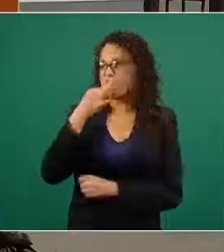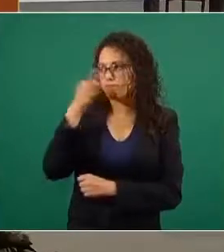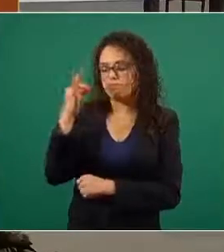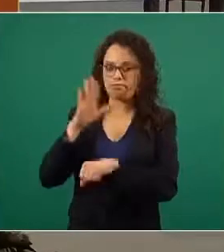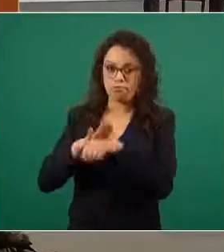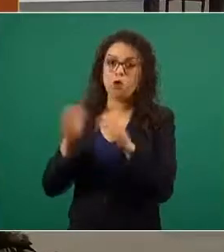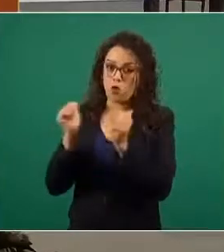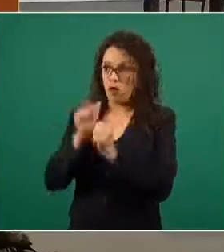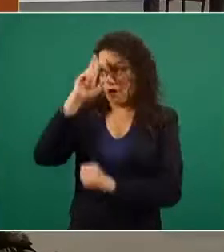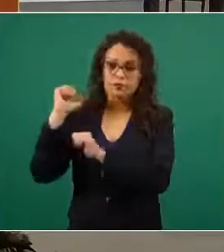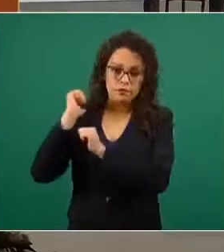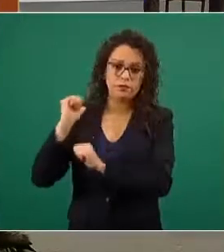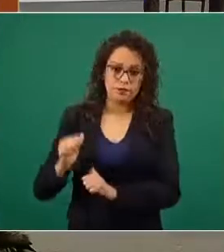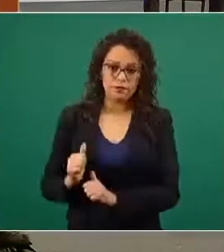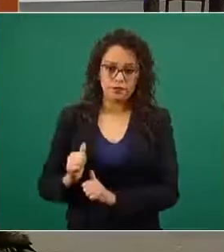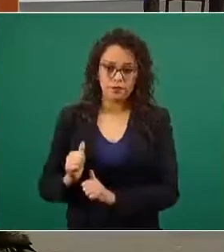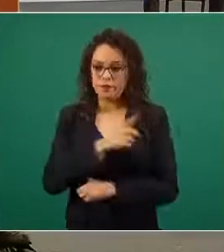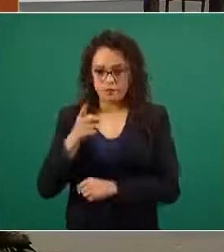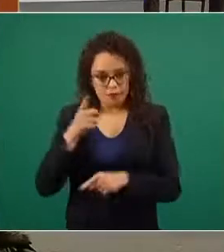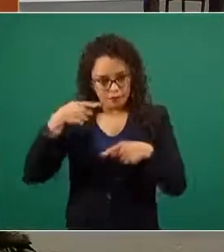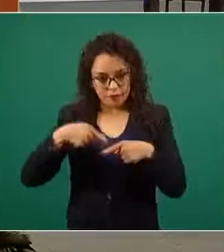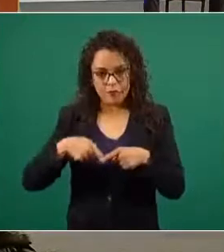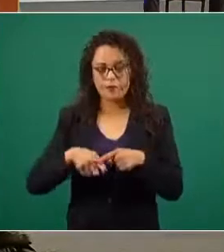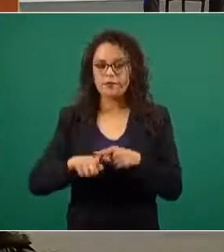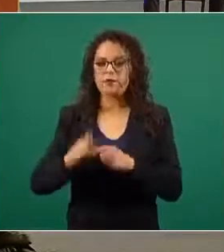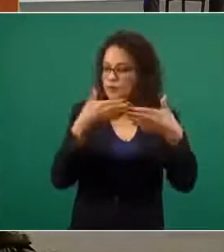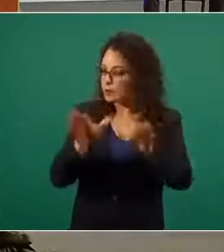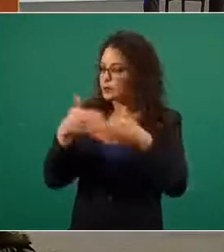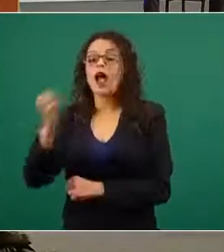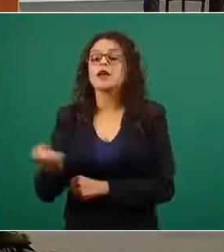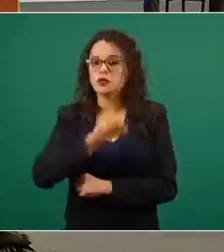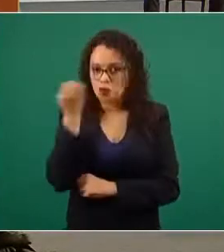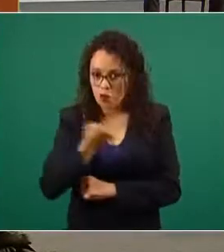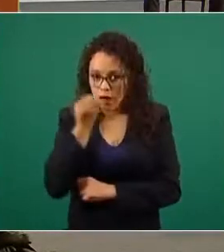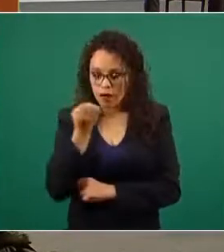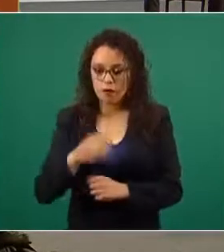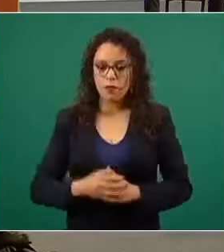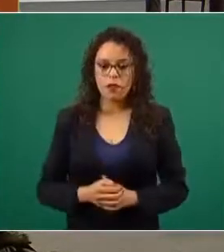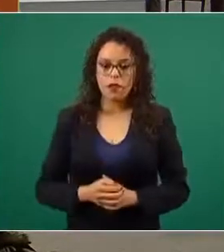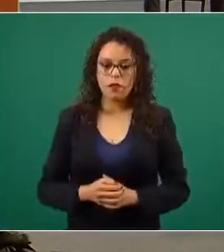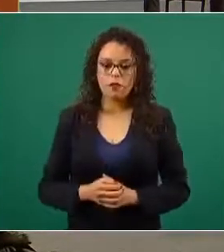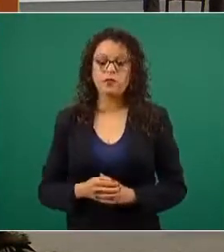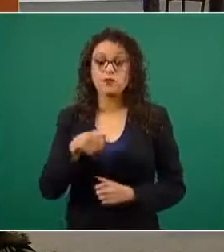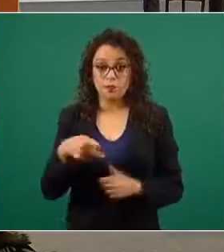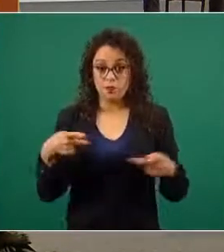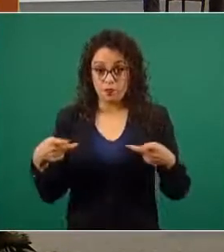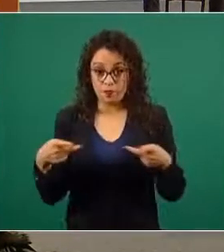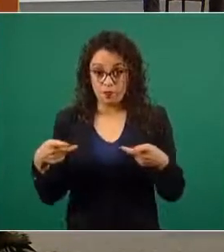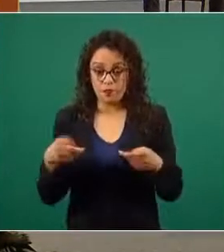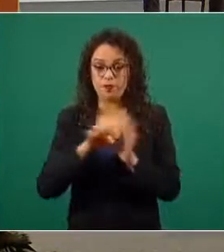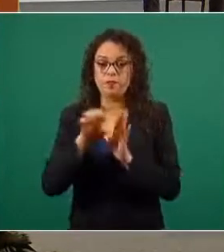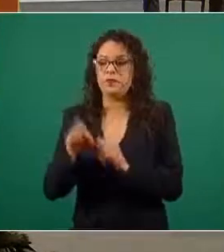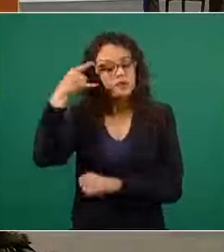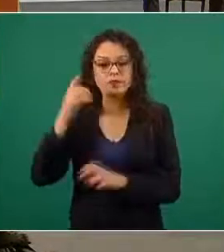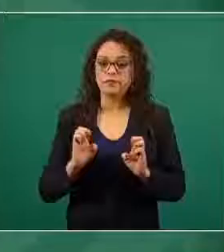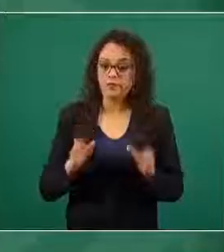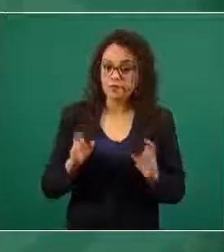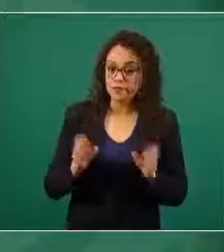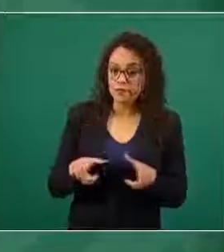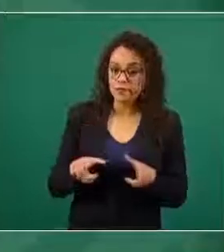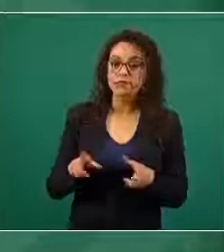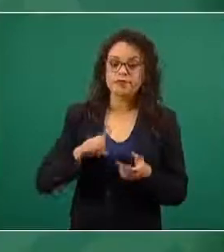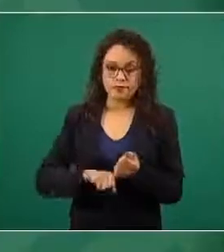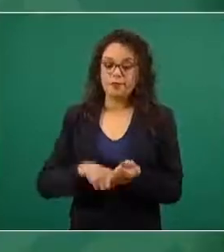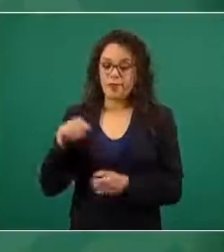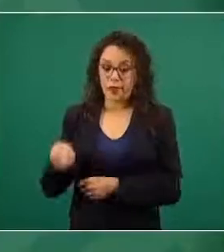respetuoso a que, sobre todo a las autoridades, de que ya empecemos a abrir las escuelas y que si van preparándose, en el caso de Campeche, en el caso de Chiapas, serían los